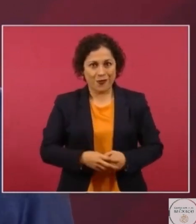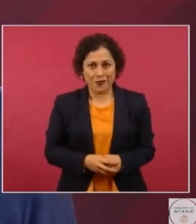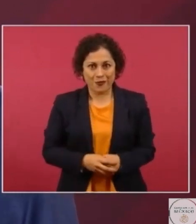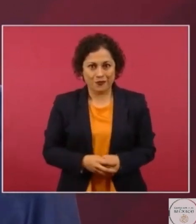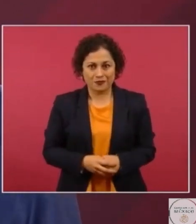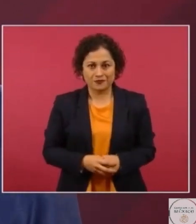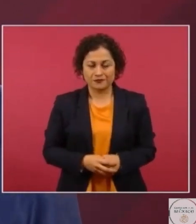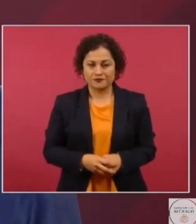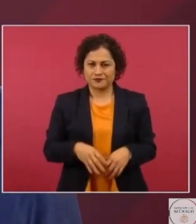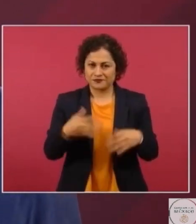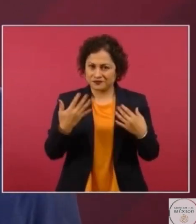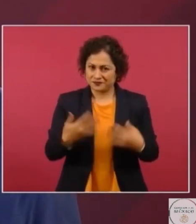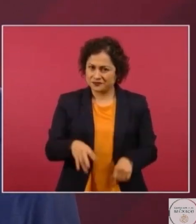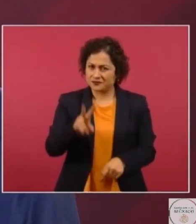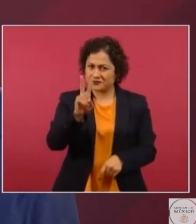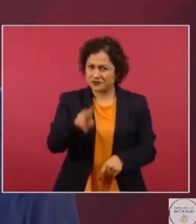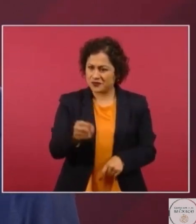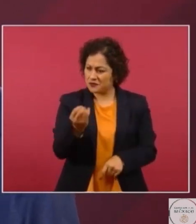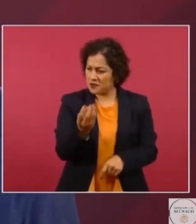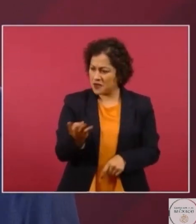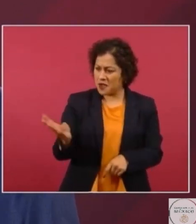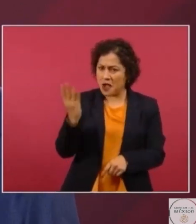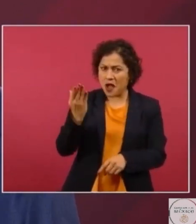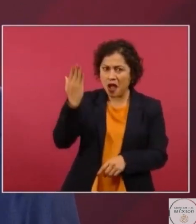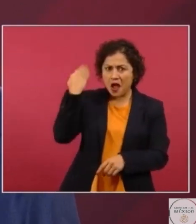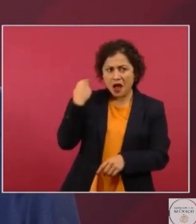Un gran engaño.